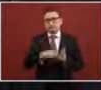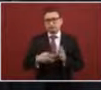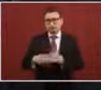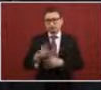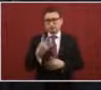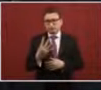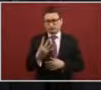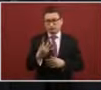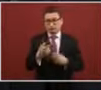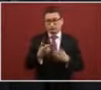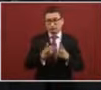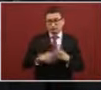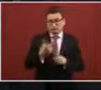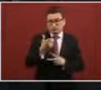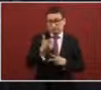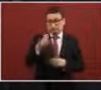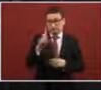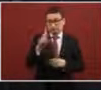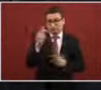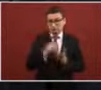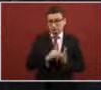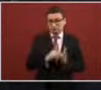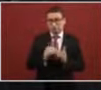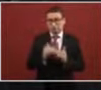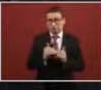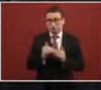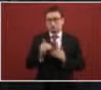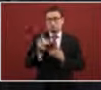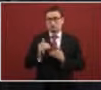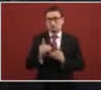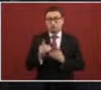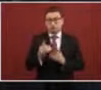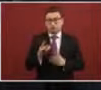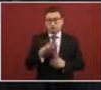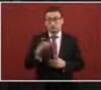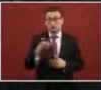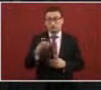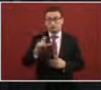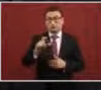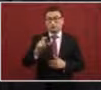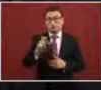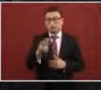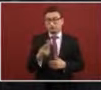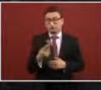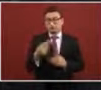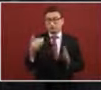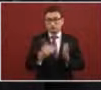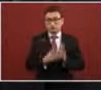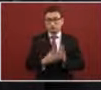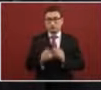Su precio inicial eran 30.000 pesos y terminó vendiéndose en 325.000, lo